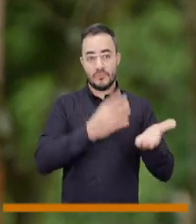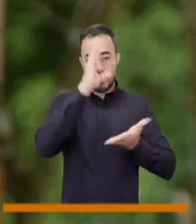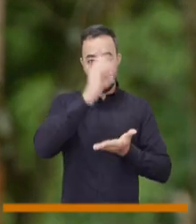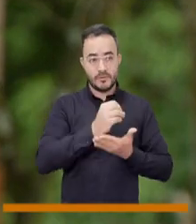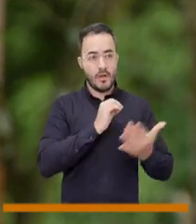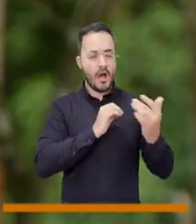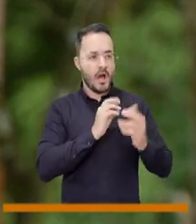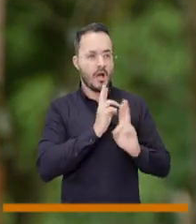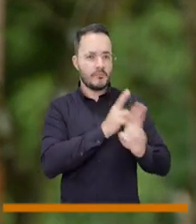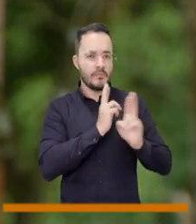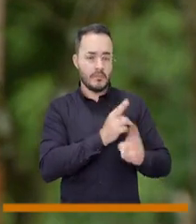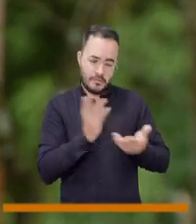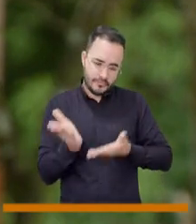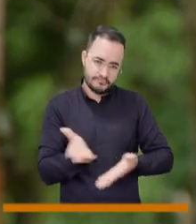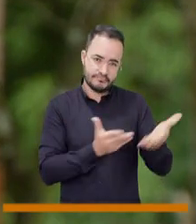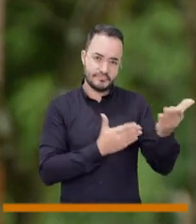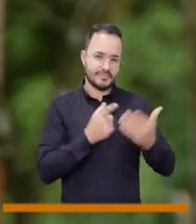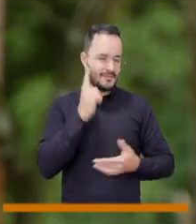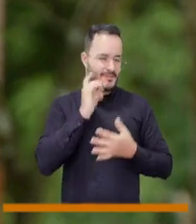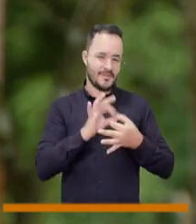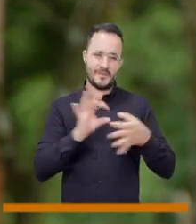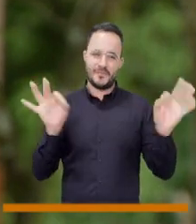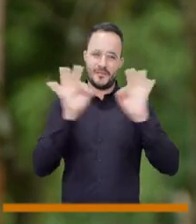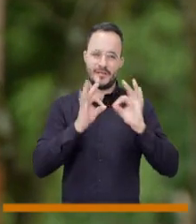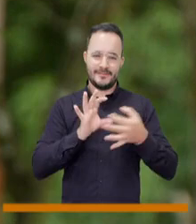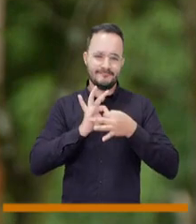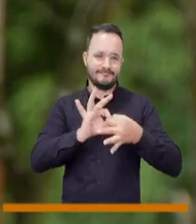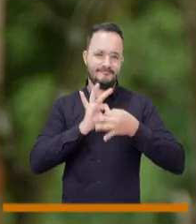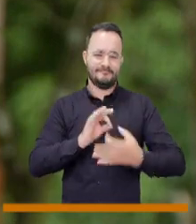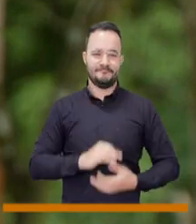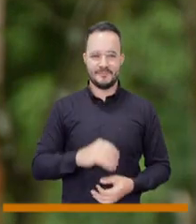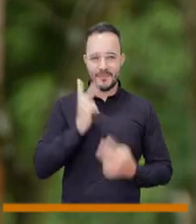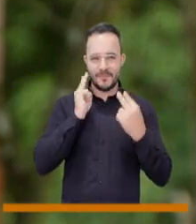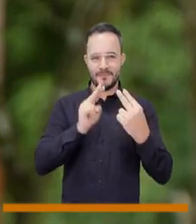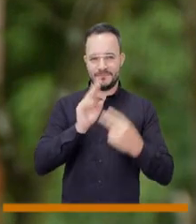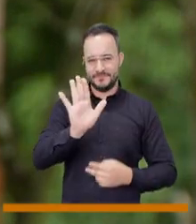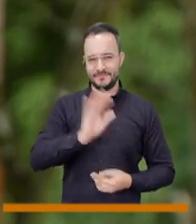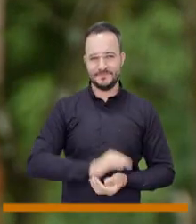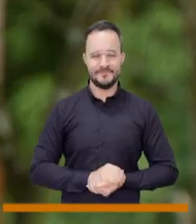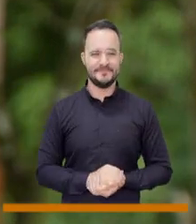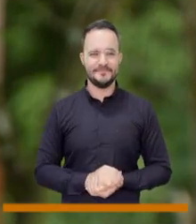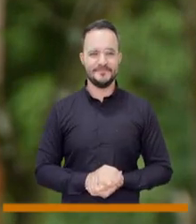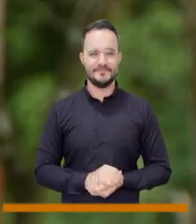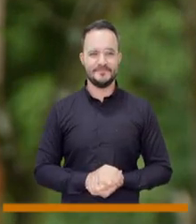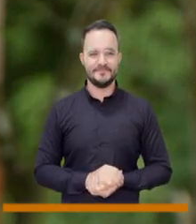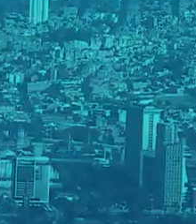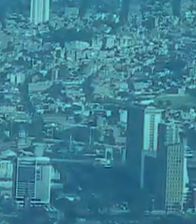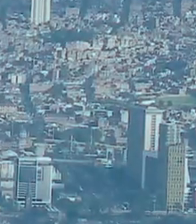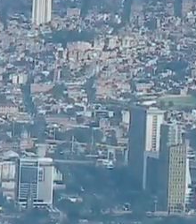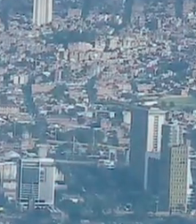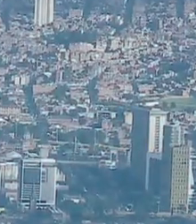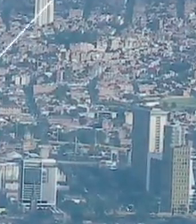disponibles para que ustedes puedan opinar, participar y siempre estar conectados. Ya regresamos.